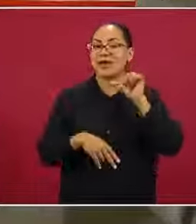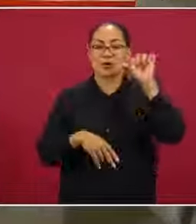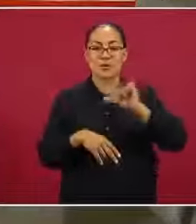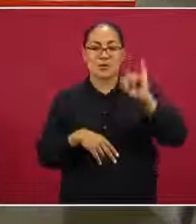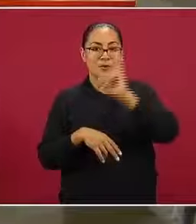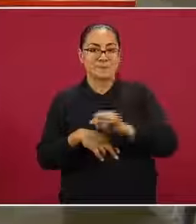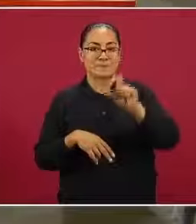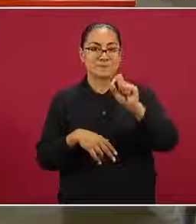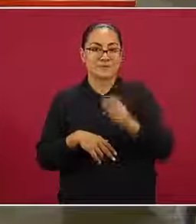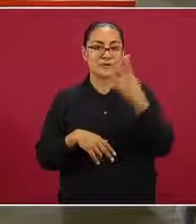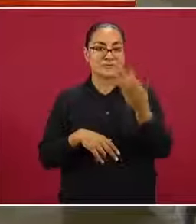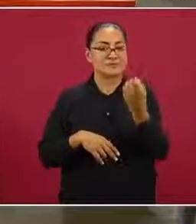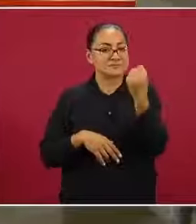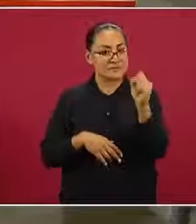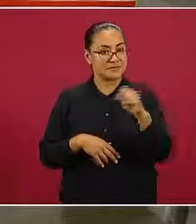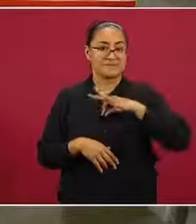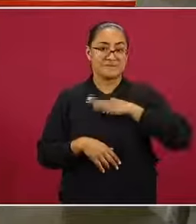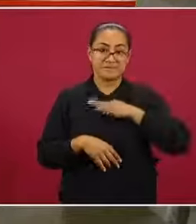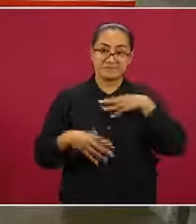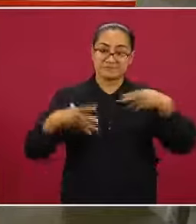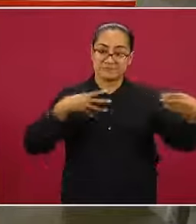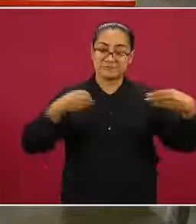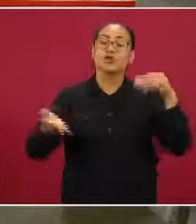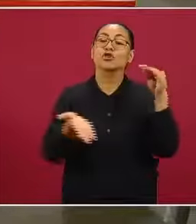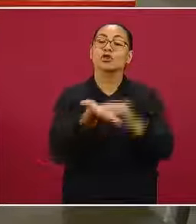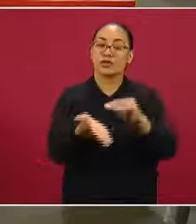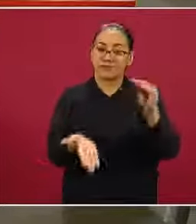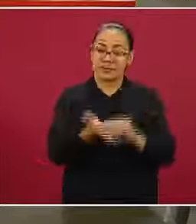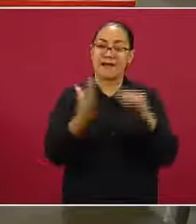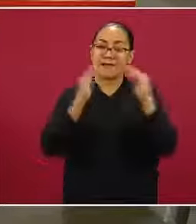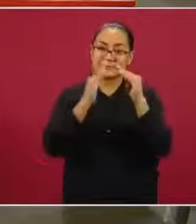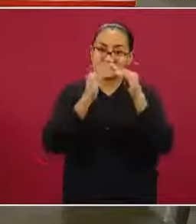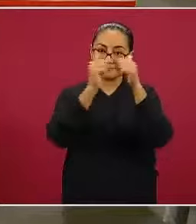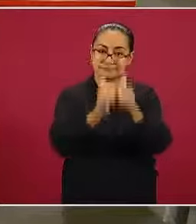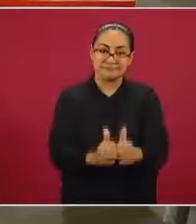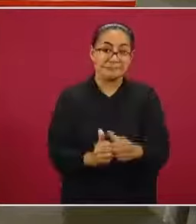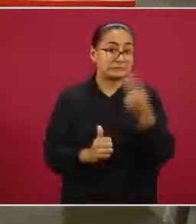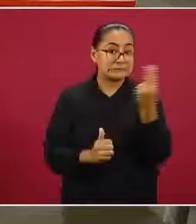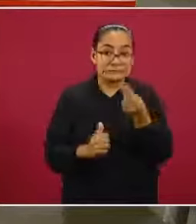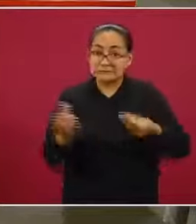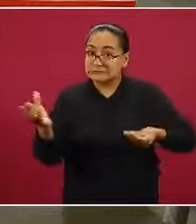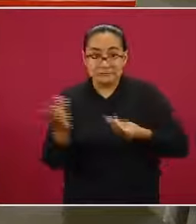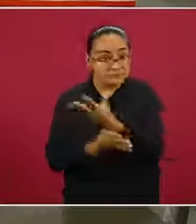epidemia sigue activa. Manténgase en casa. De no ser necesario, no salga y